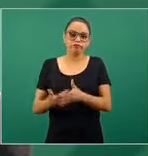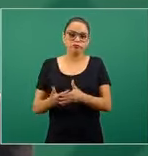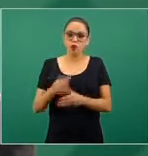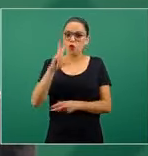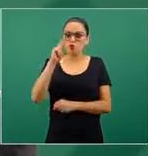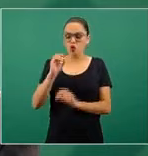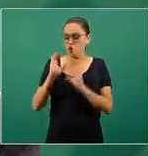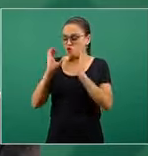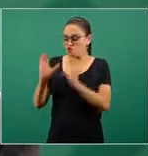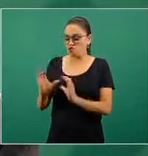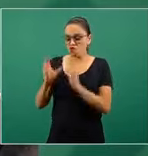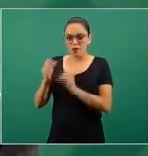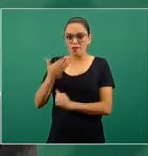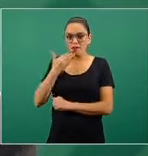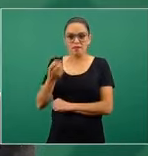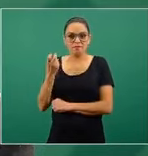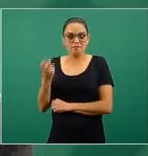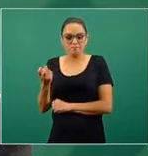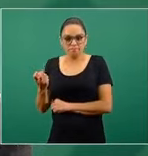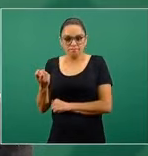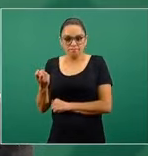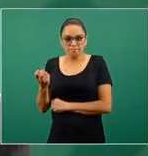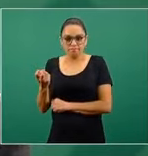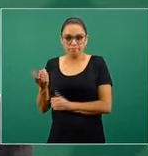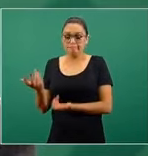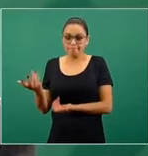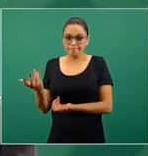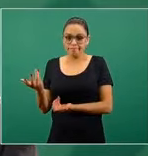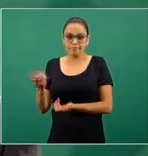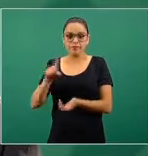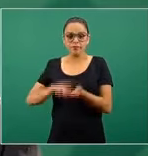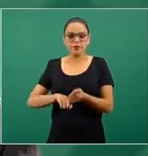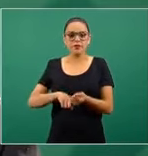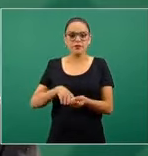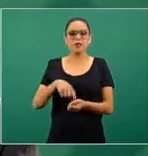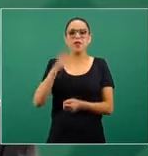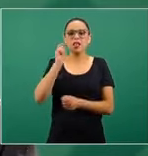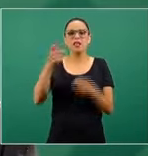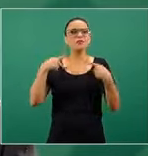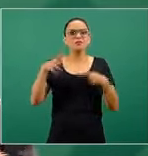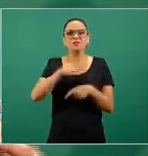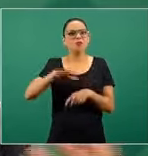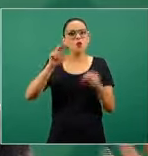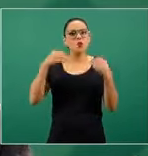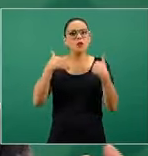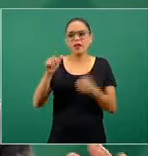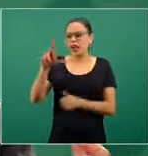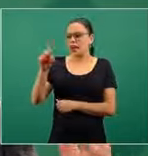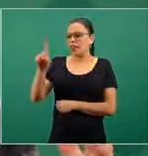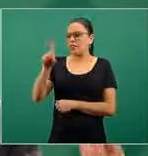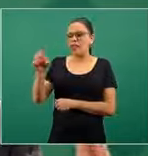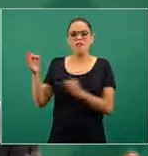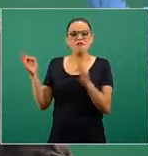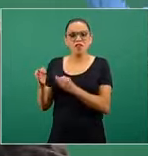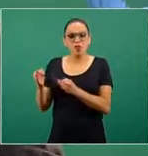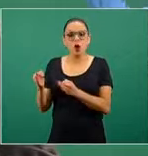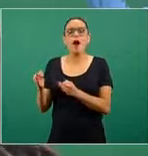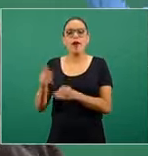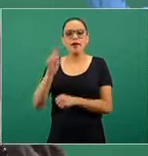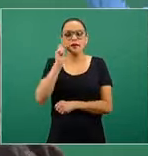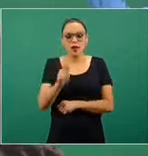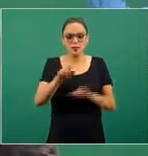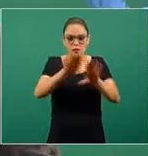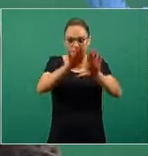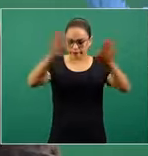a punto, no se ha mantenido en buenas condiciones. La red de frío, para pronta referencia de la población, es el conjunto de cámaras